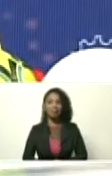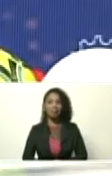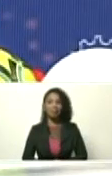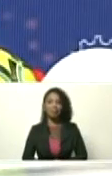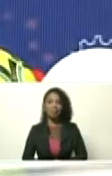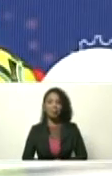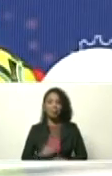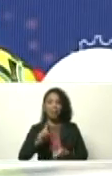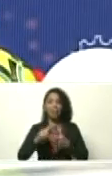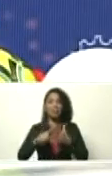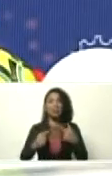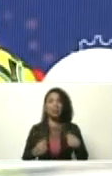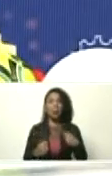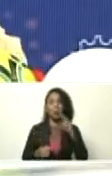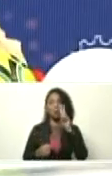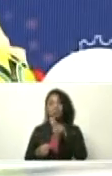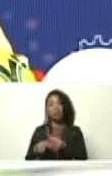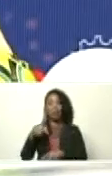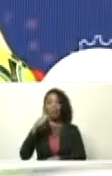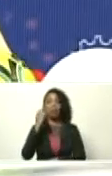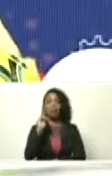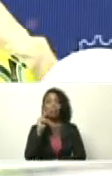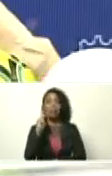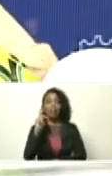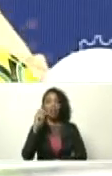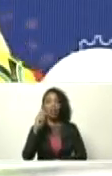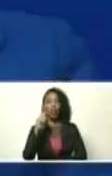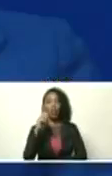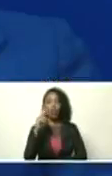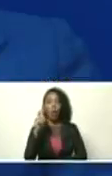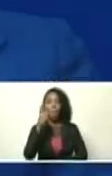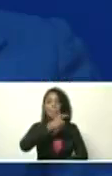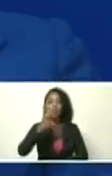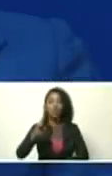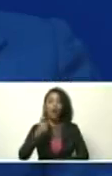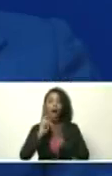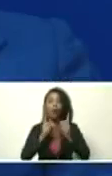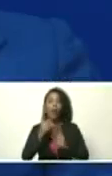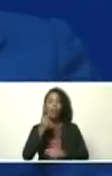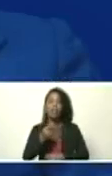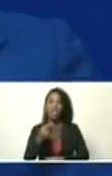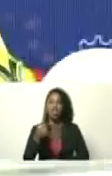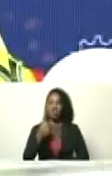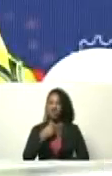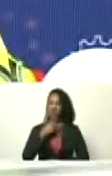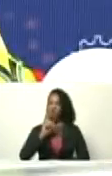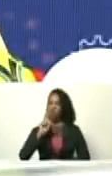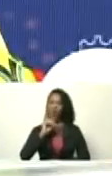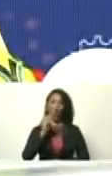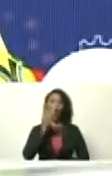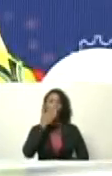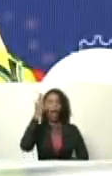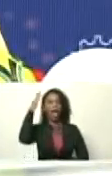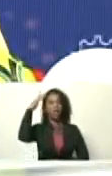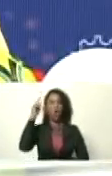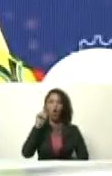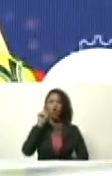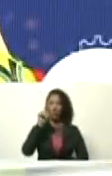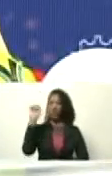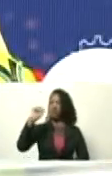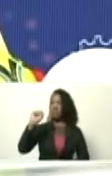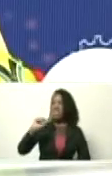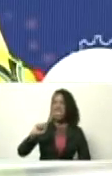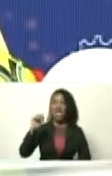Y entonces yo he visto en TikTok, Mimú, gente diciendo: yo no soy indio, Ale. Tú sí eres